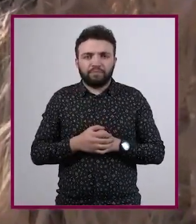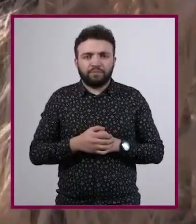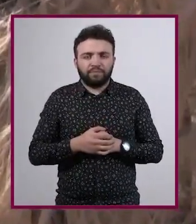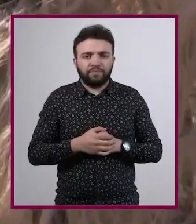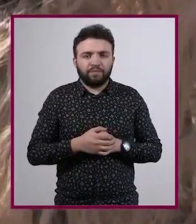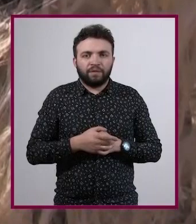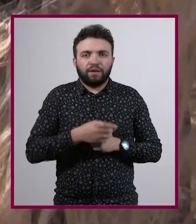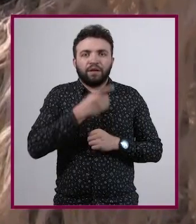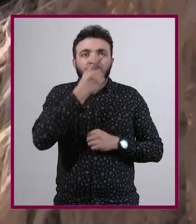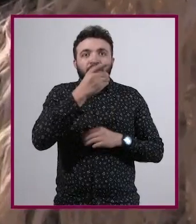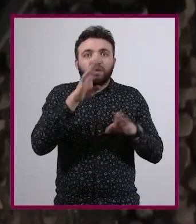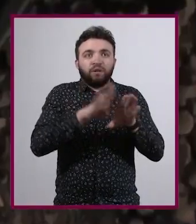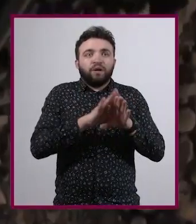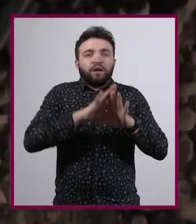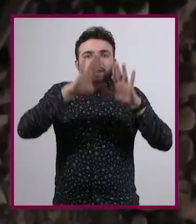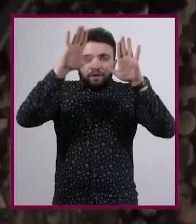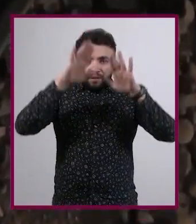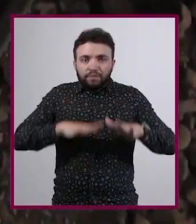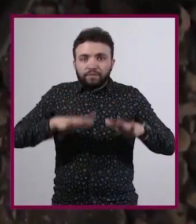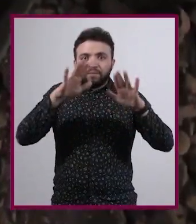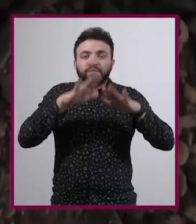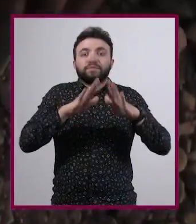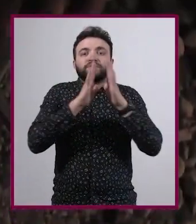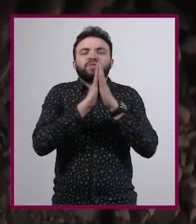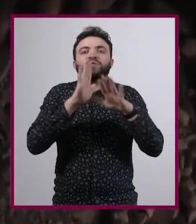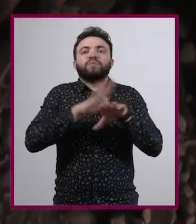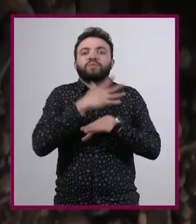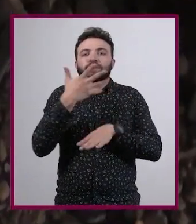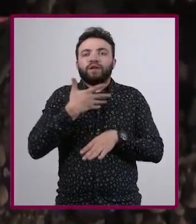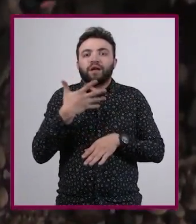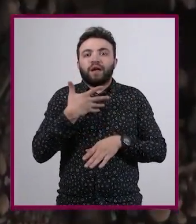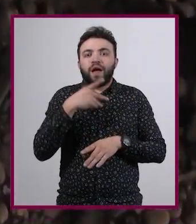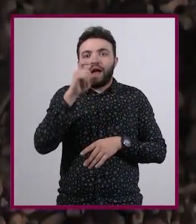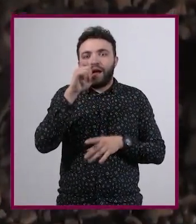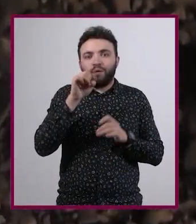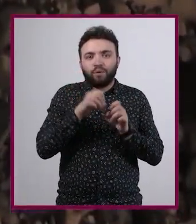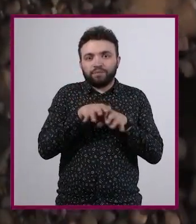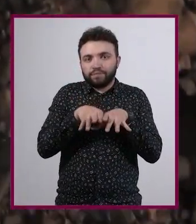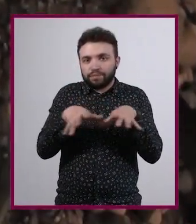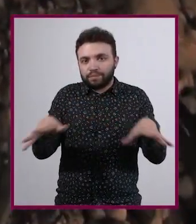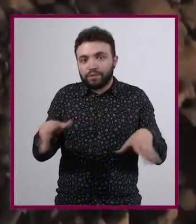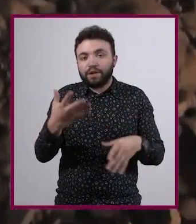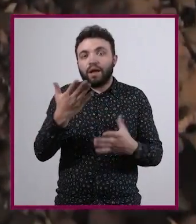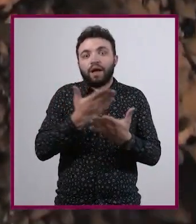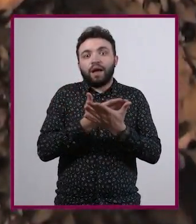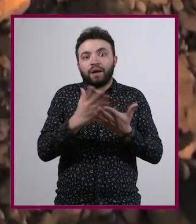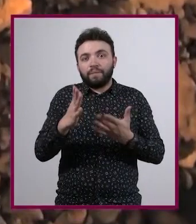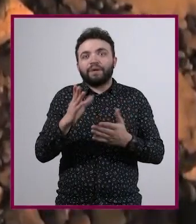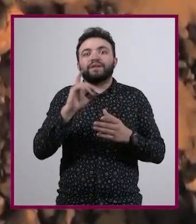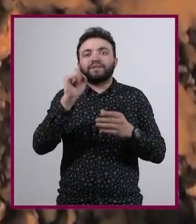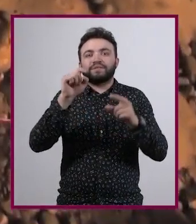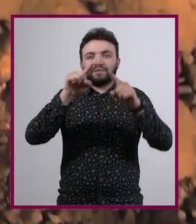considerados sagrados, que contienen fuentes de agua y además cuevas, y las